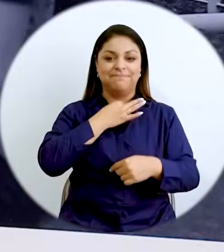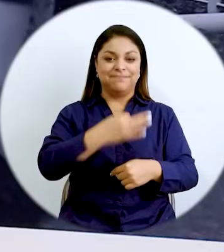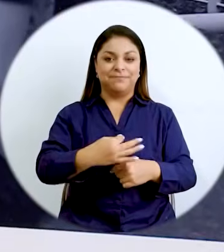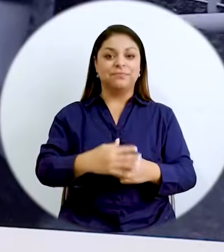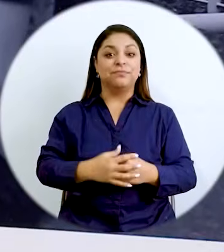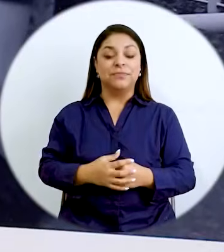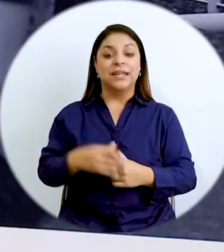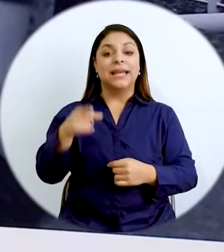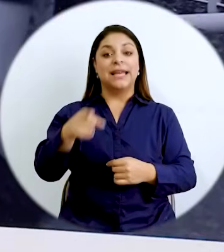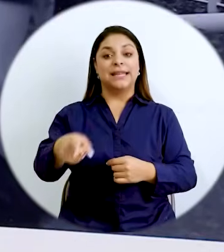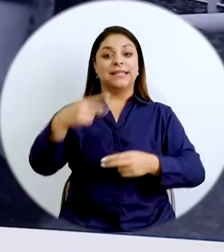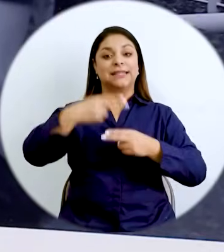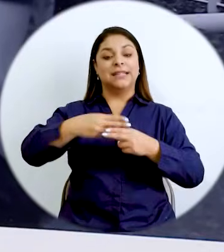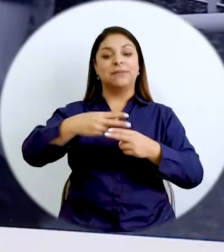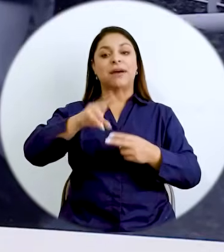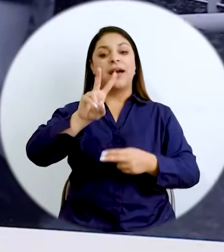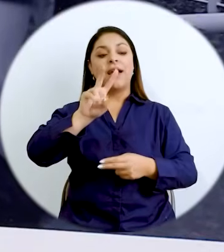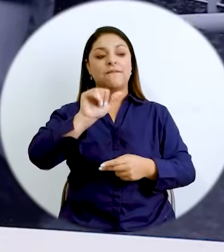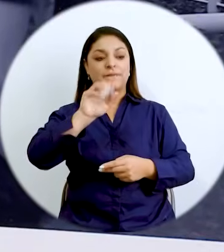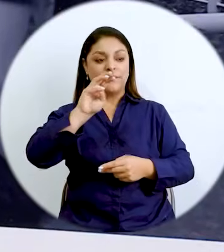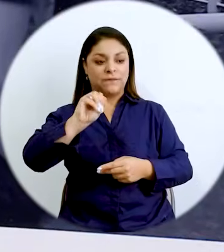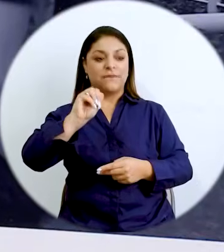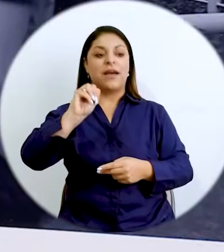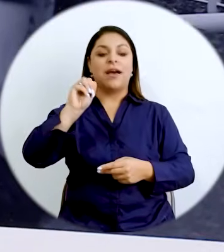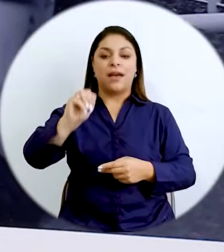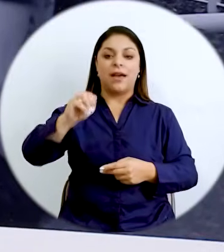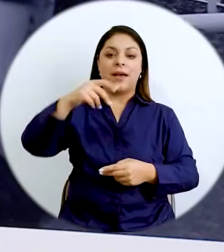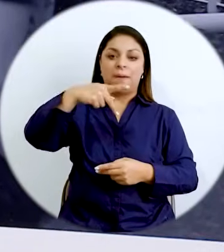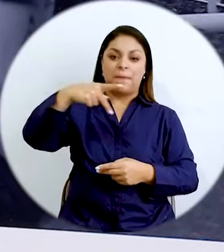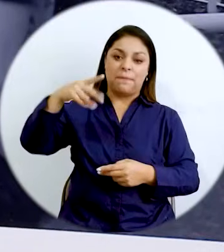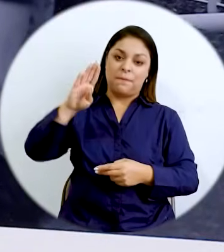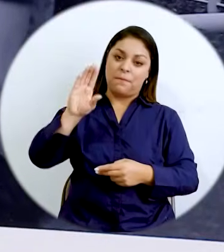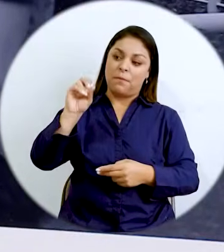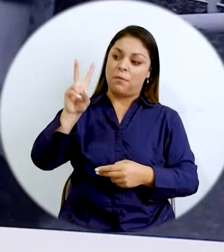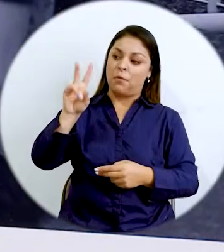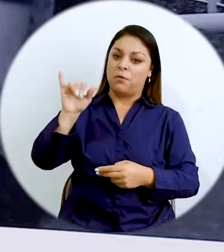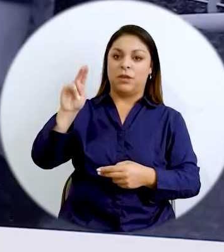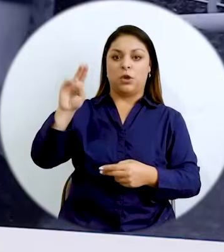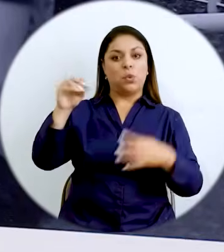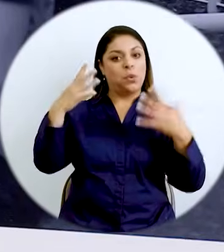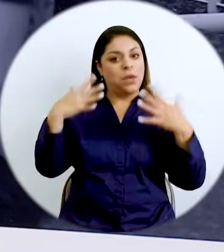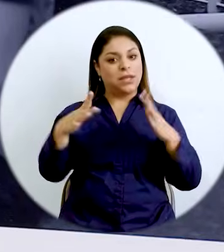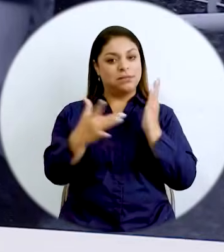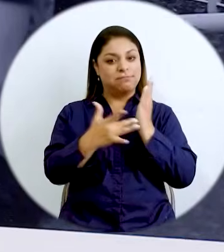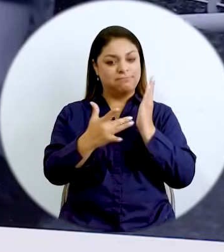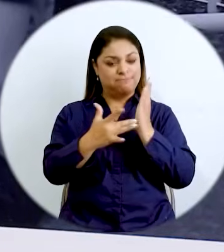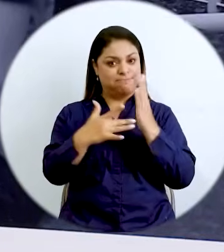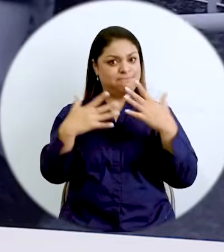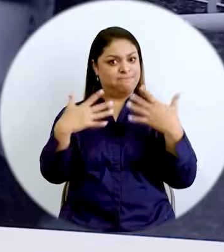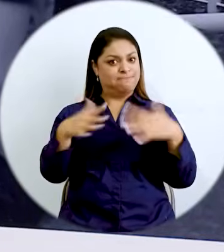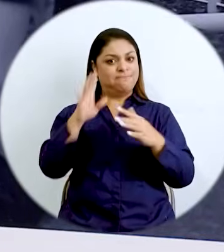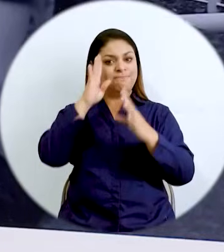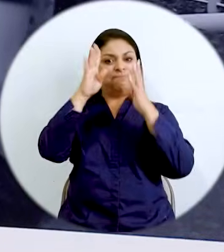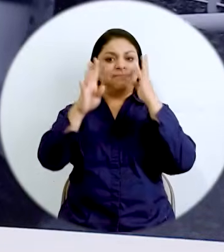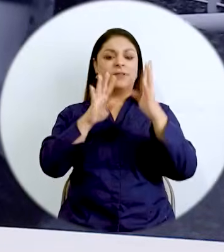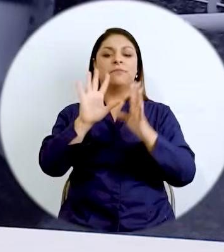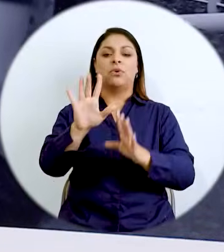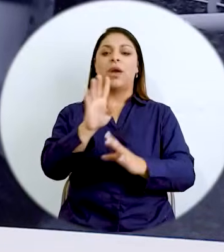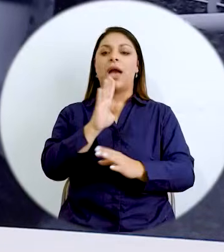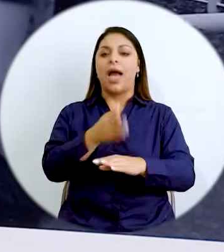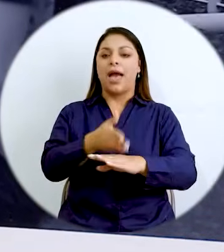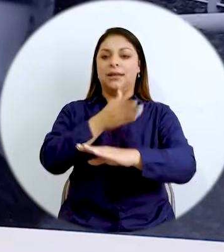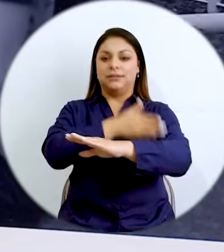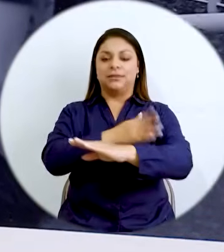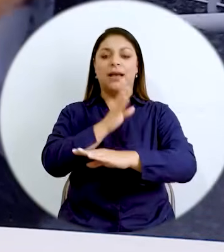VAMP bovino pues es bastante interesante, ¿verdad? Por toda la innovación tecnológica que significa. Pero antes de que hablemos de él como tal,